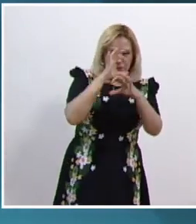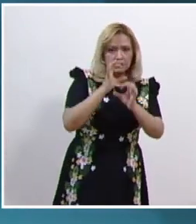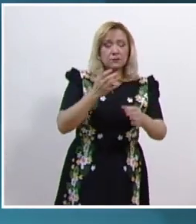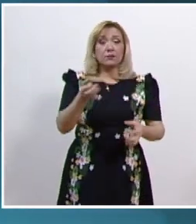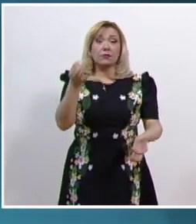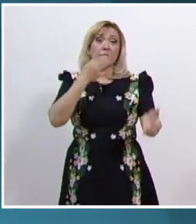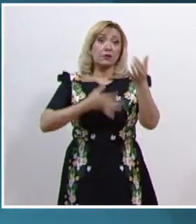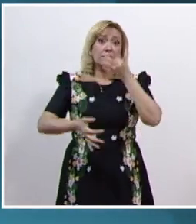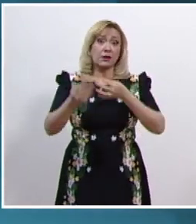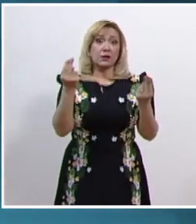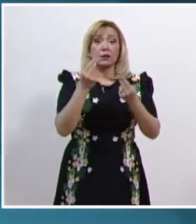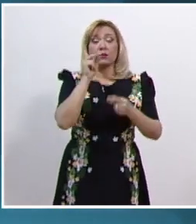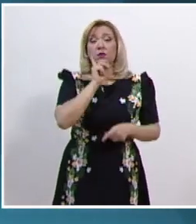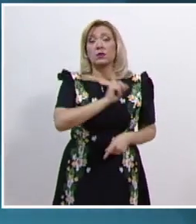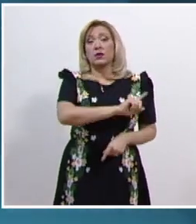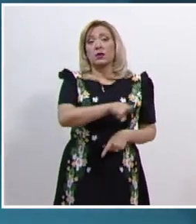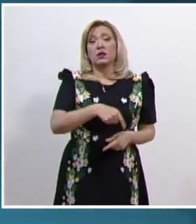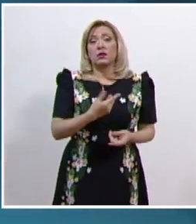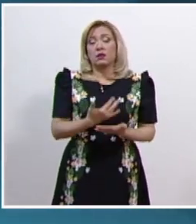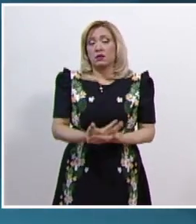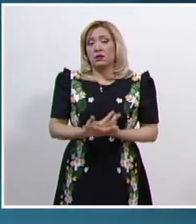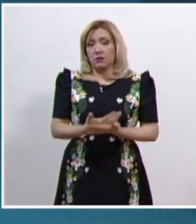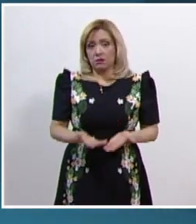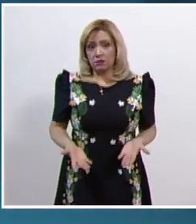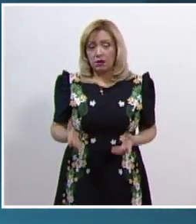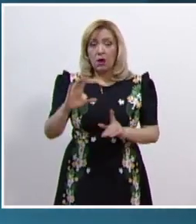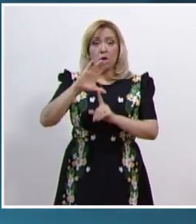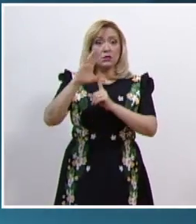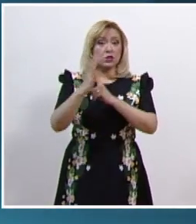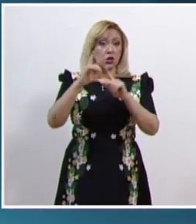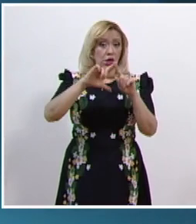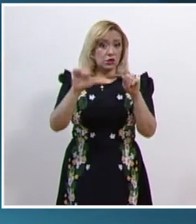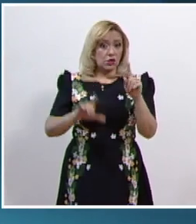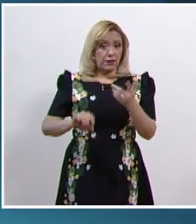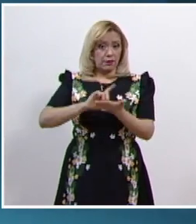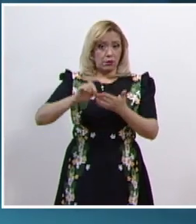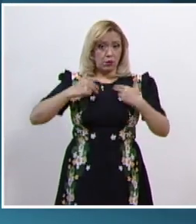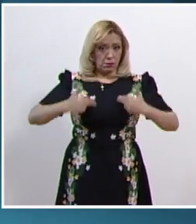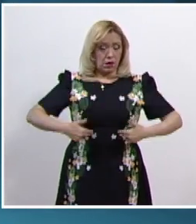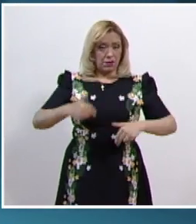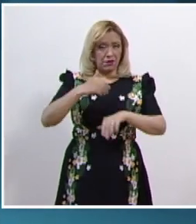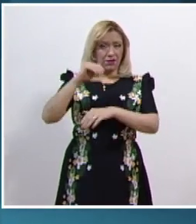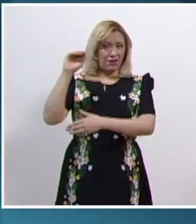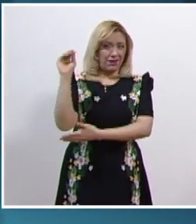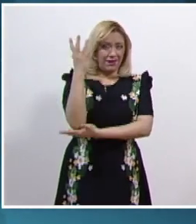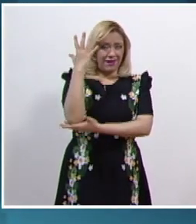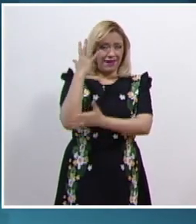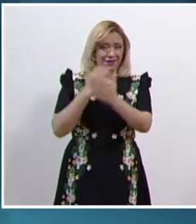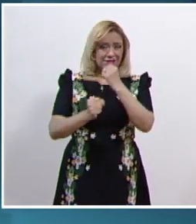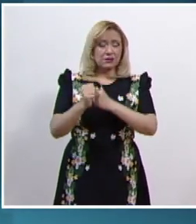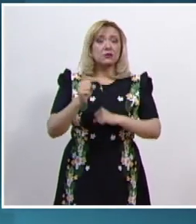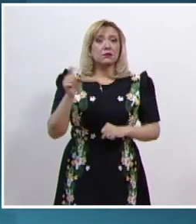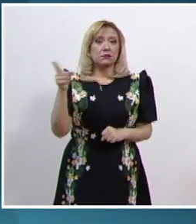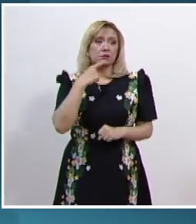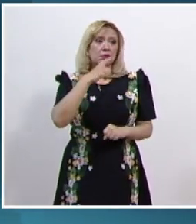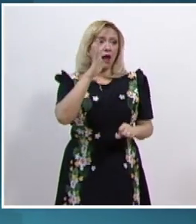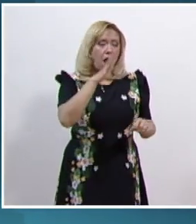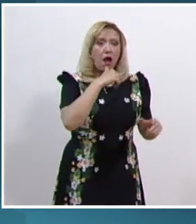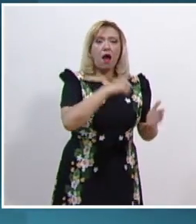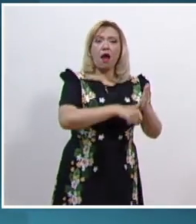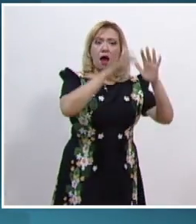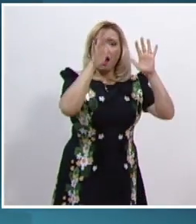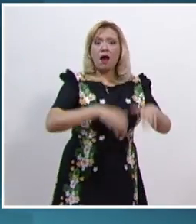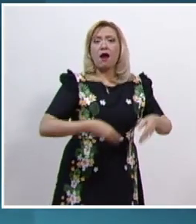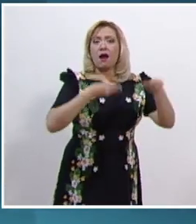de mujeres. Recordó que la Comisión Nacional de Derechos Humanos emitió una recomendación a las autoridades de dicho penal, pues la